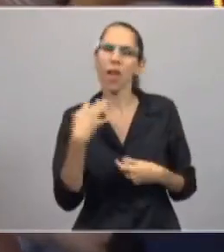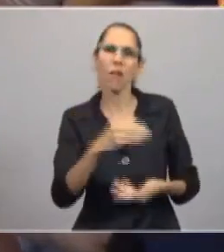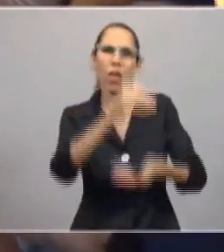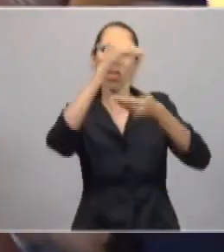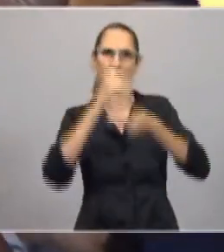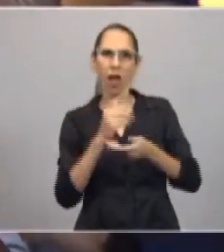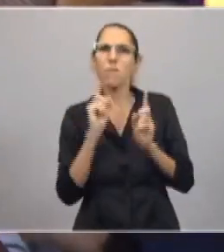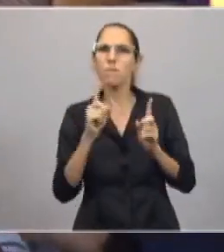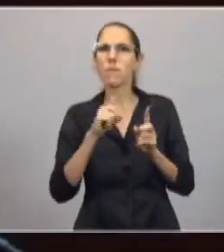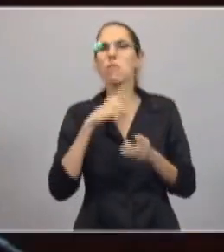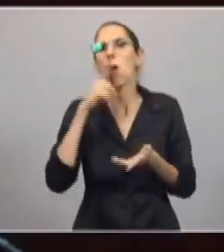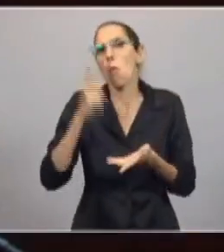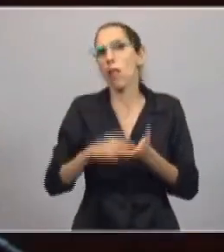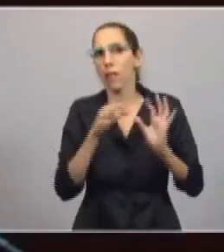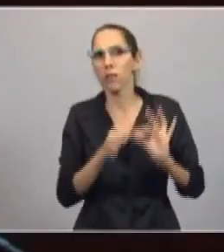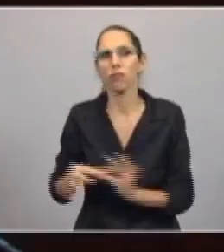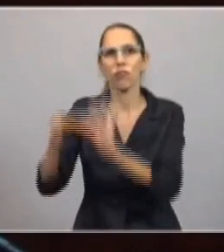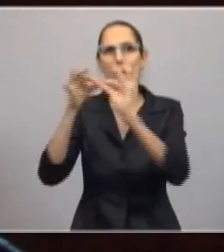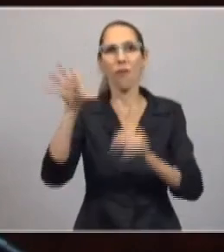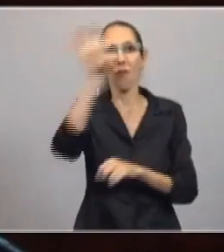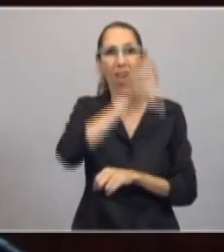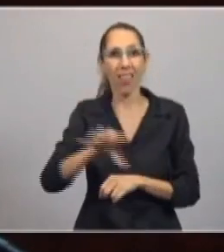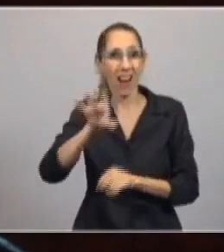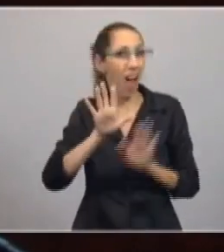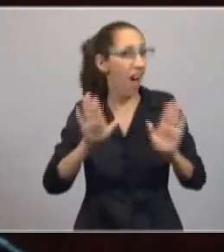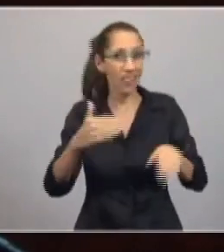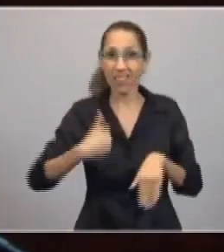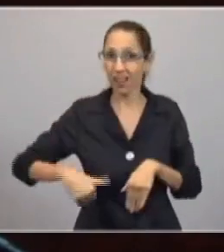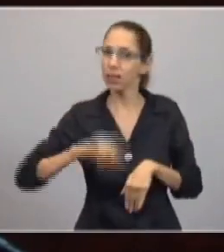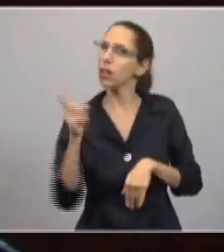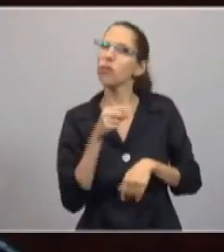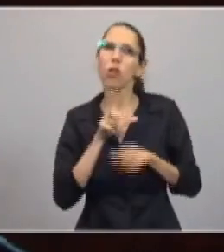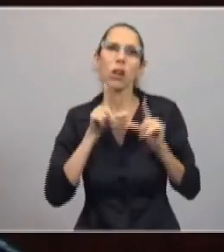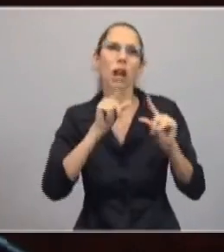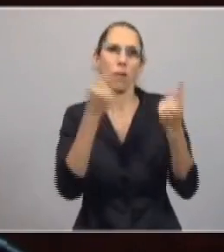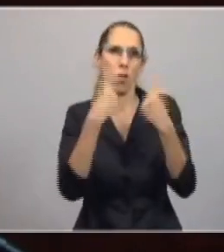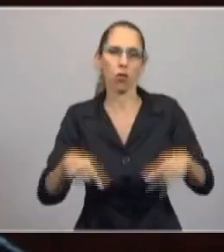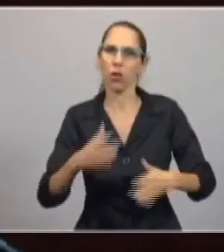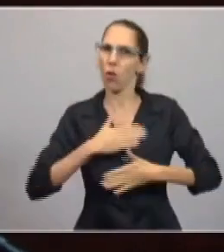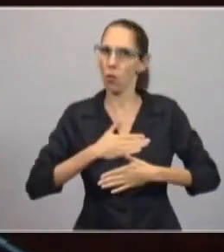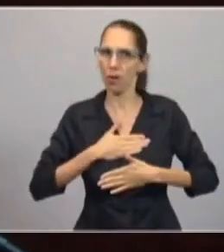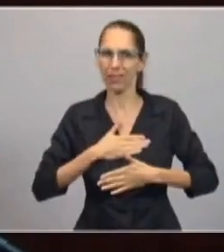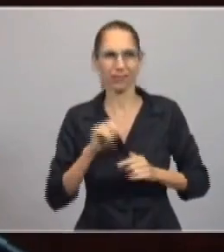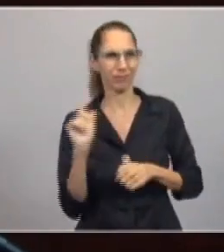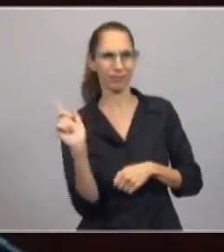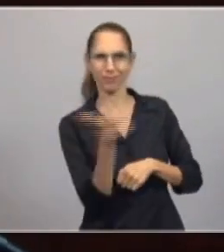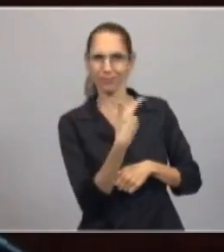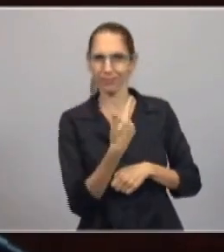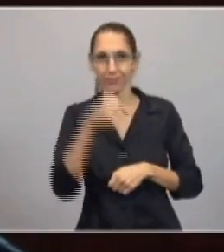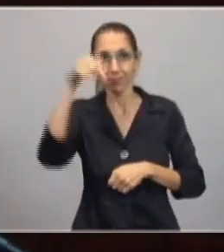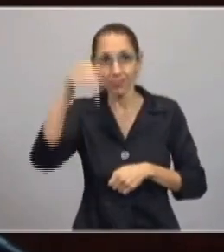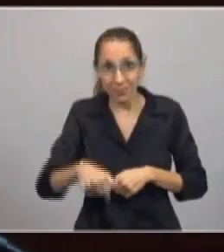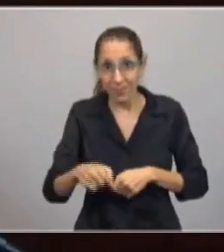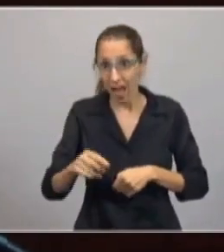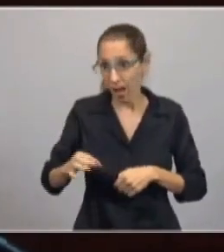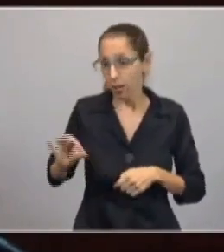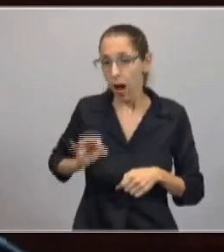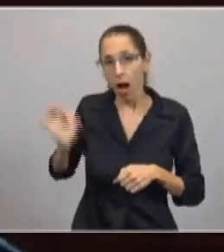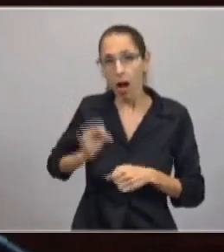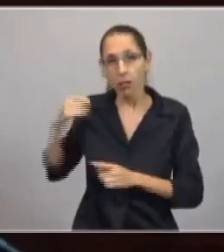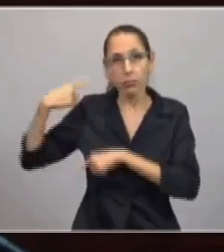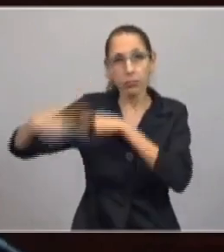federal que eligió la Argentina. Parece mentira que a esta altura de la historia Milei haya reeditado